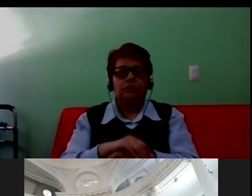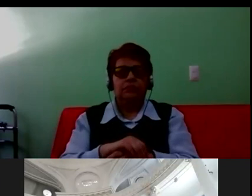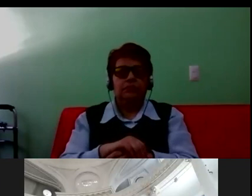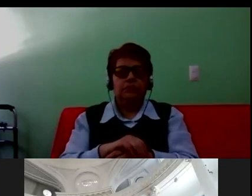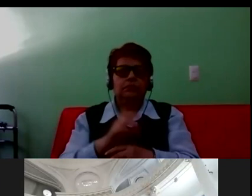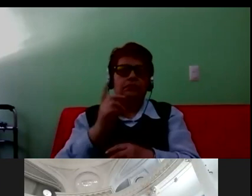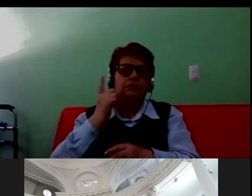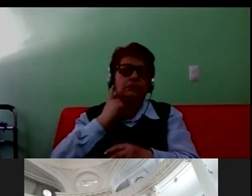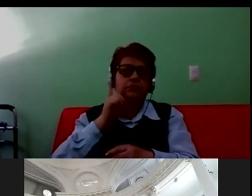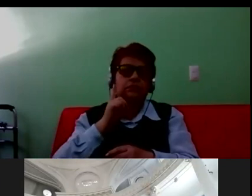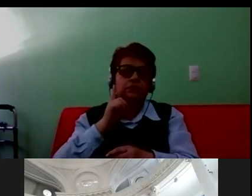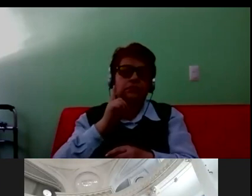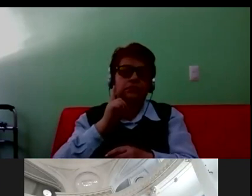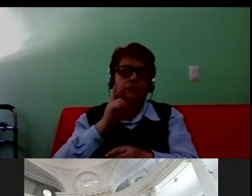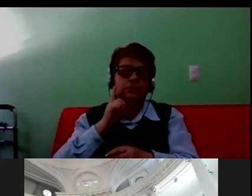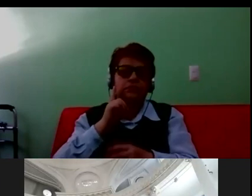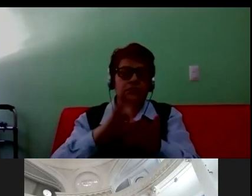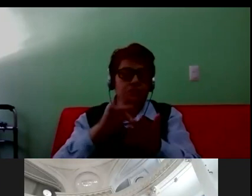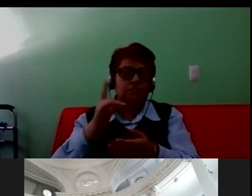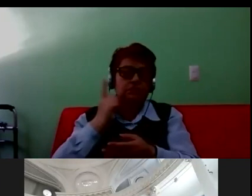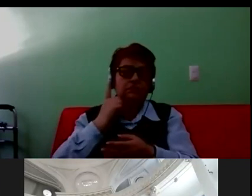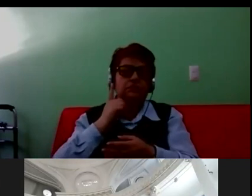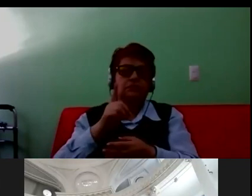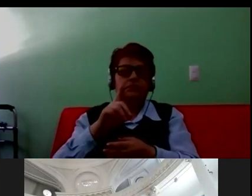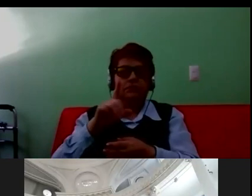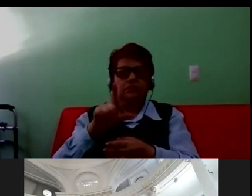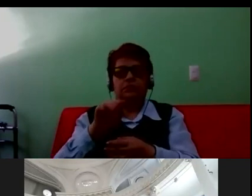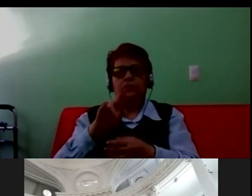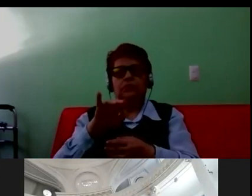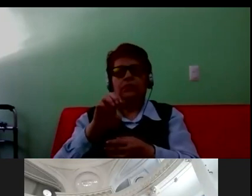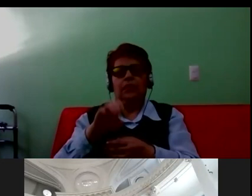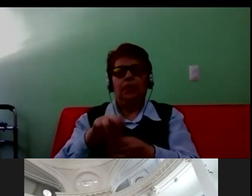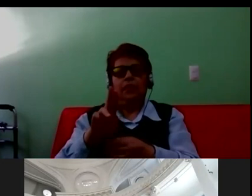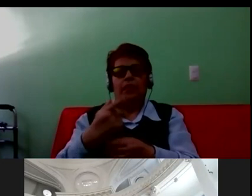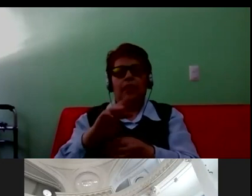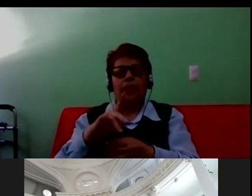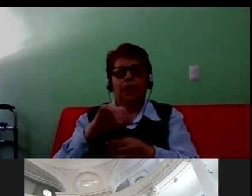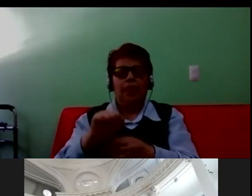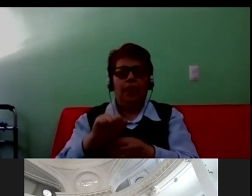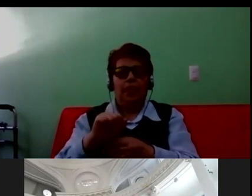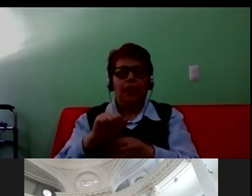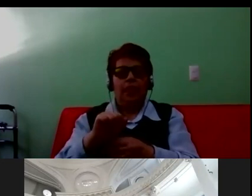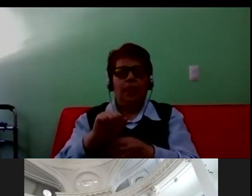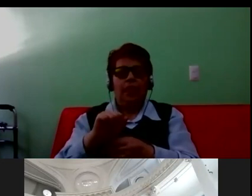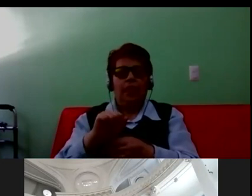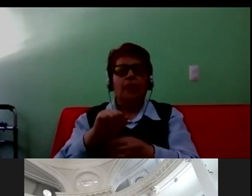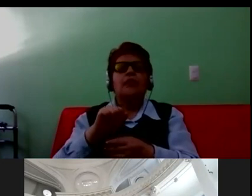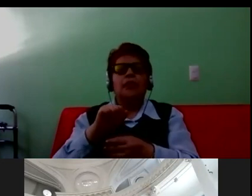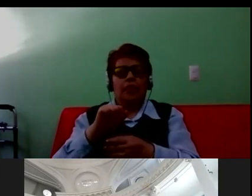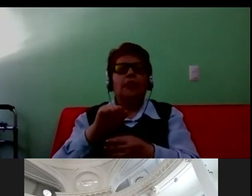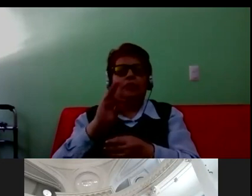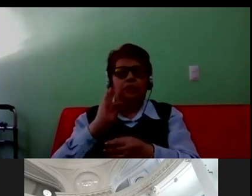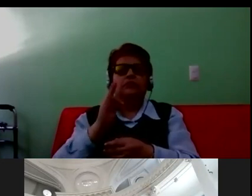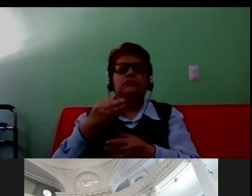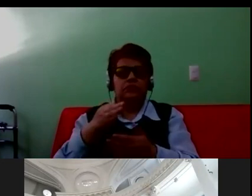Diputada, gracias. Diputada Lilia Eugenia Rosbach. Lilia Rosbach, a favor del dictamen.